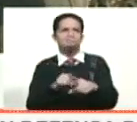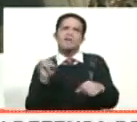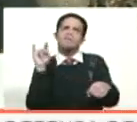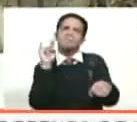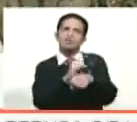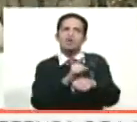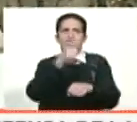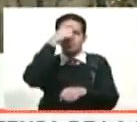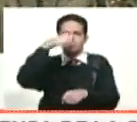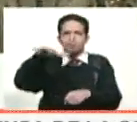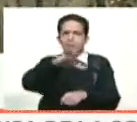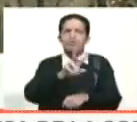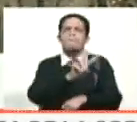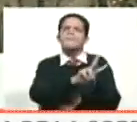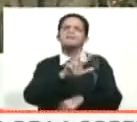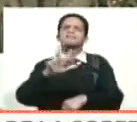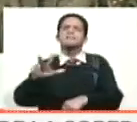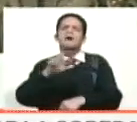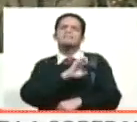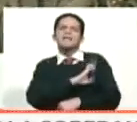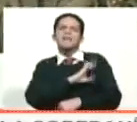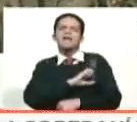de enero de 1958.